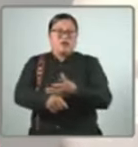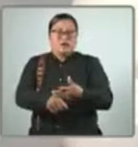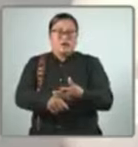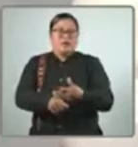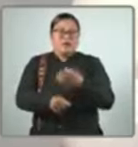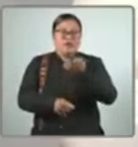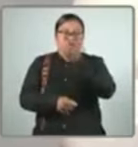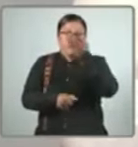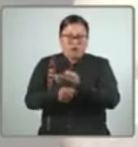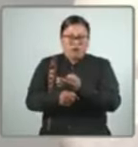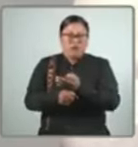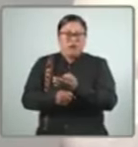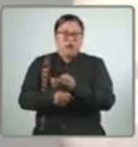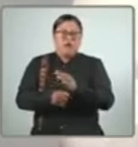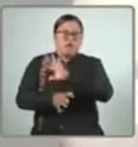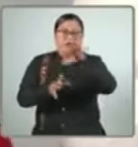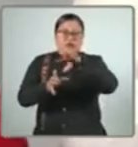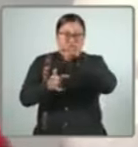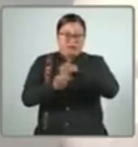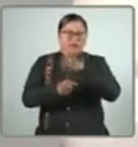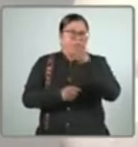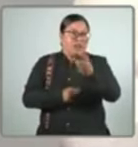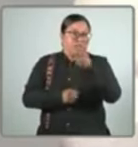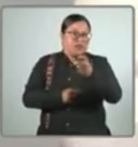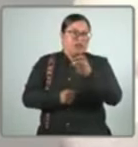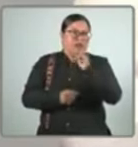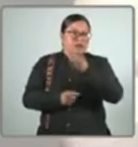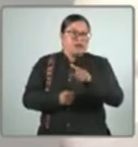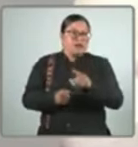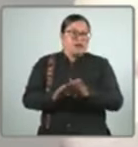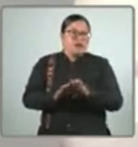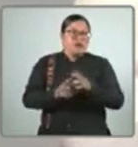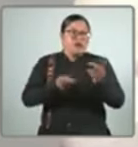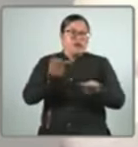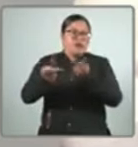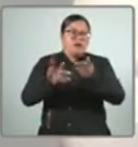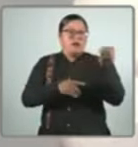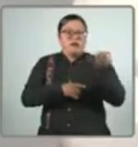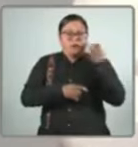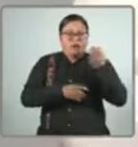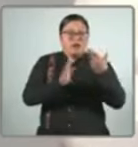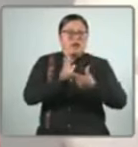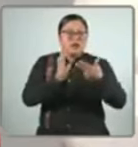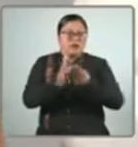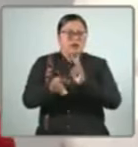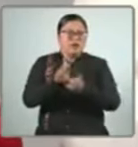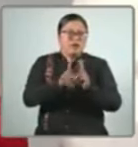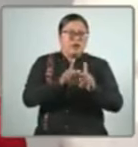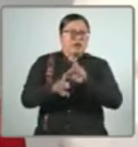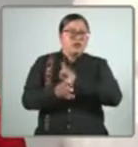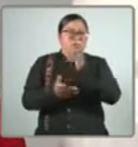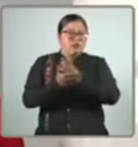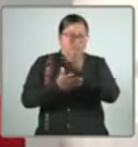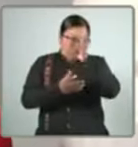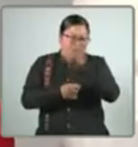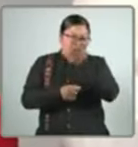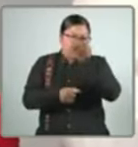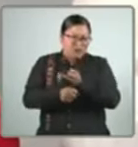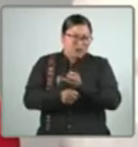y estudiantes en general. Esa es, respondiendo una de las preguntas, a través de conferencias, talleres, pláticas, no solamente para